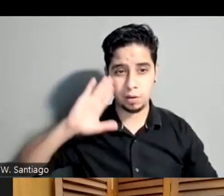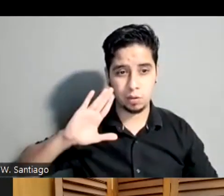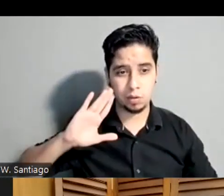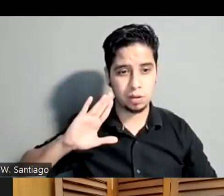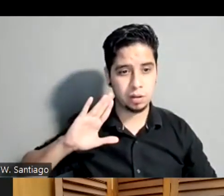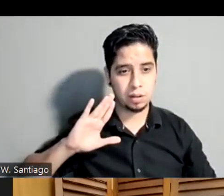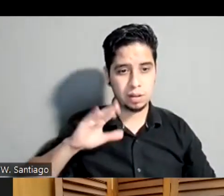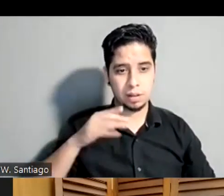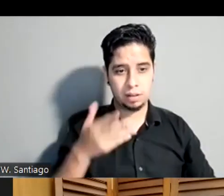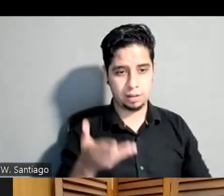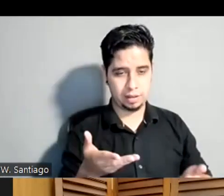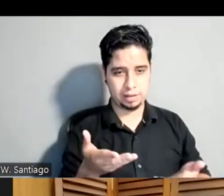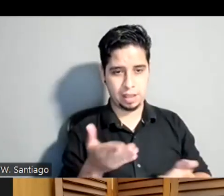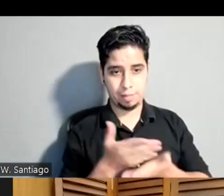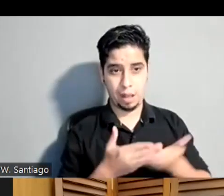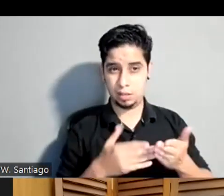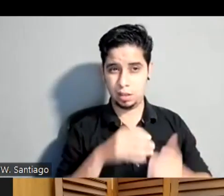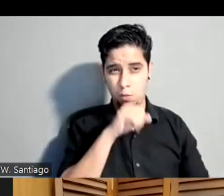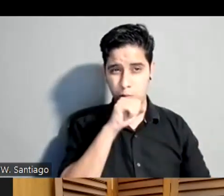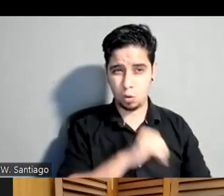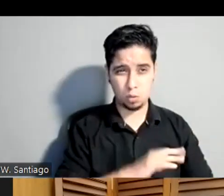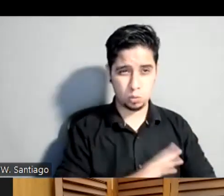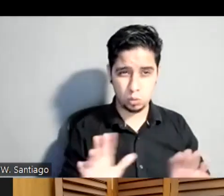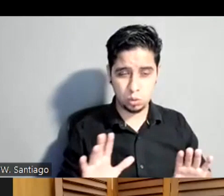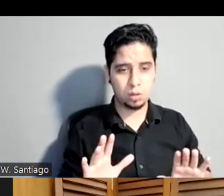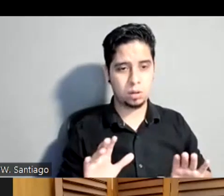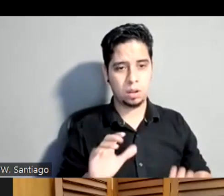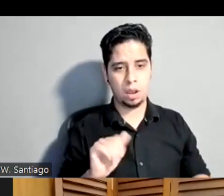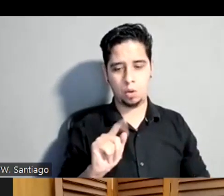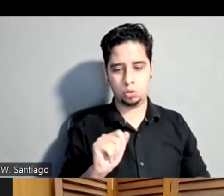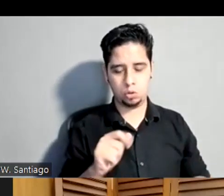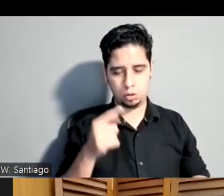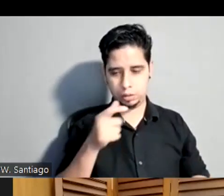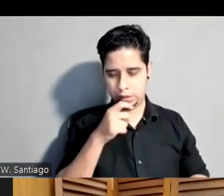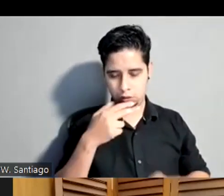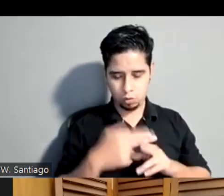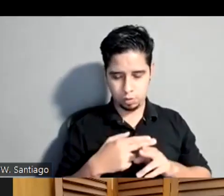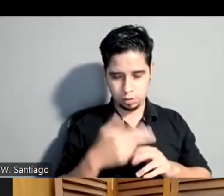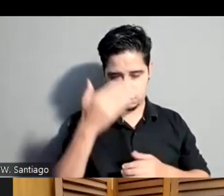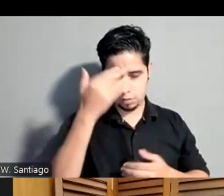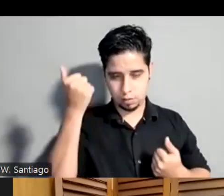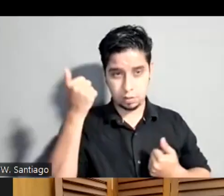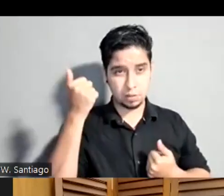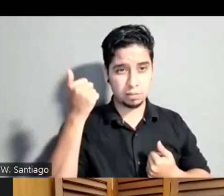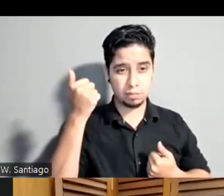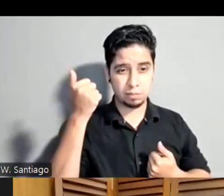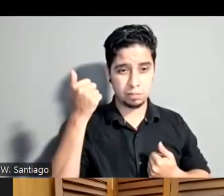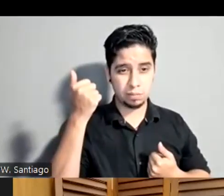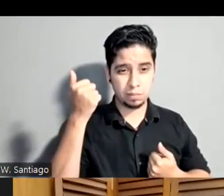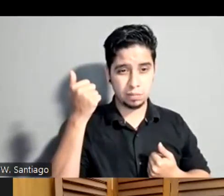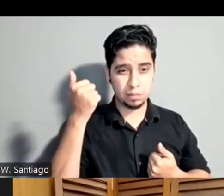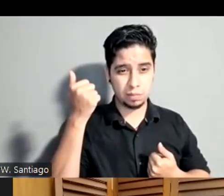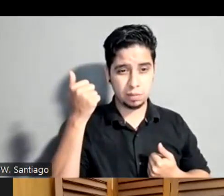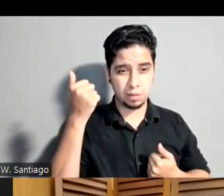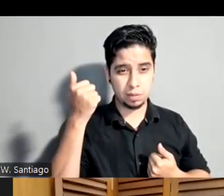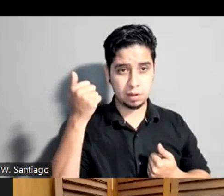Uh-huh. Esa pieza me encanta. El autor ahora mismo no les puedo decir quién es porque no lo recuerdo.